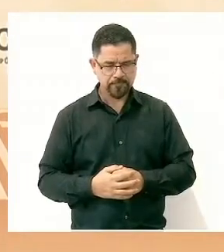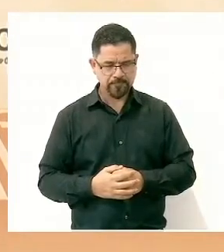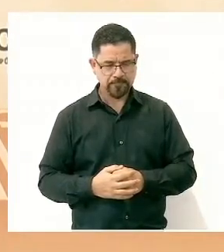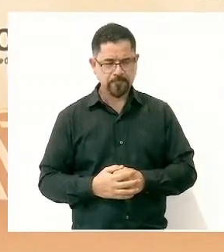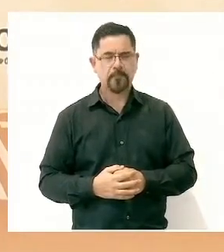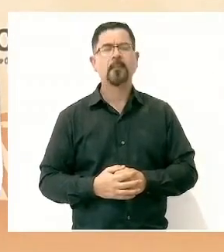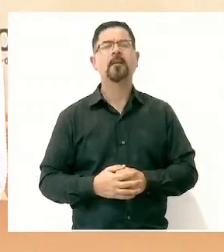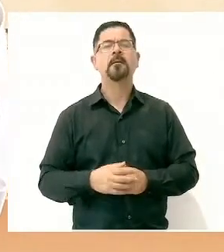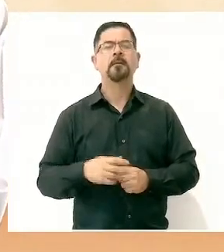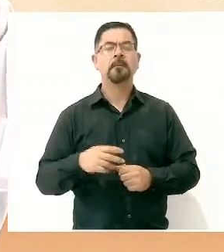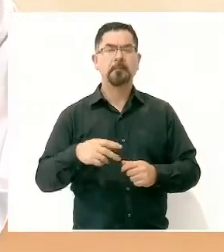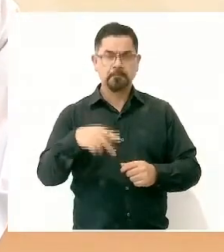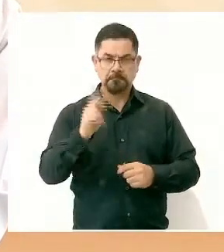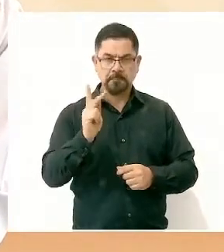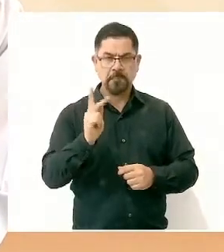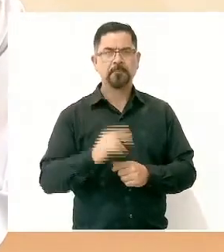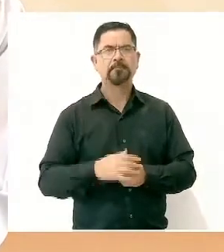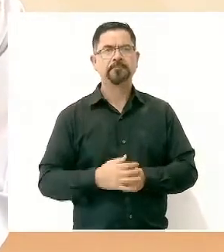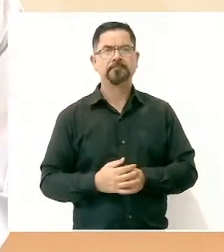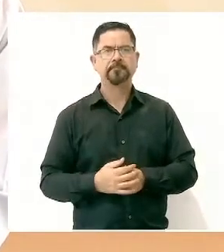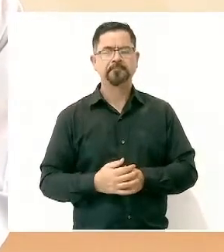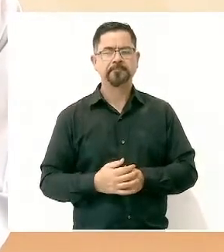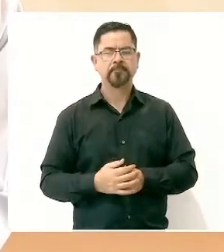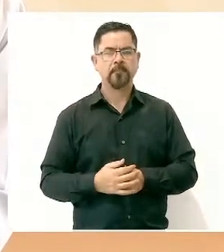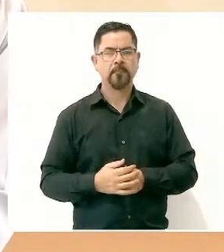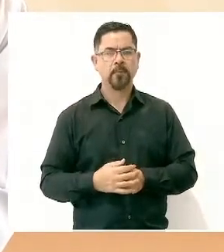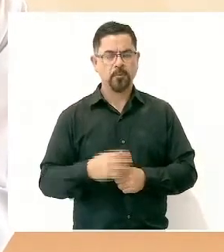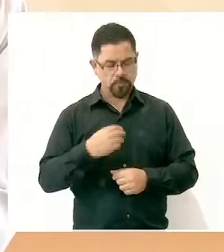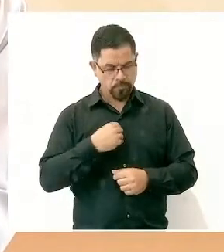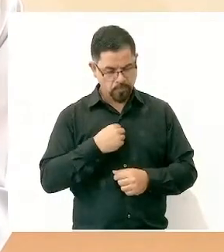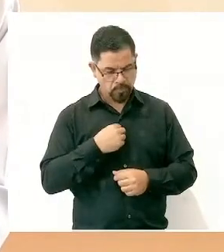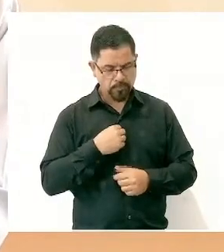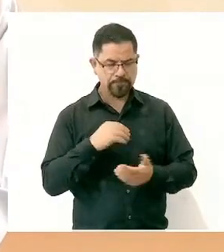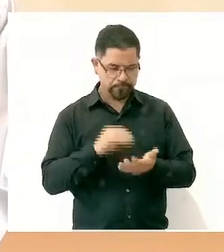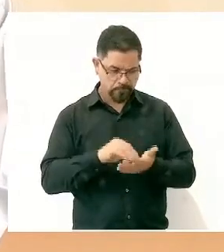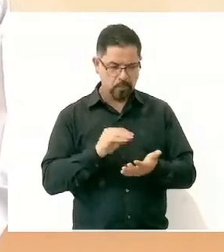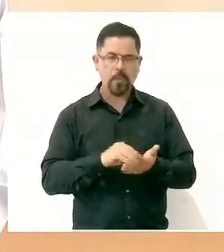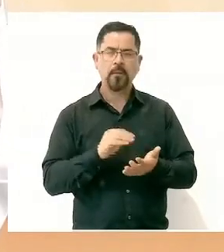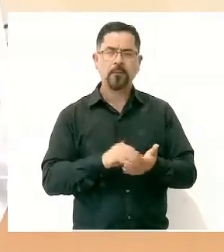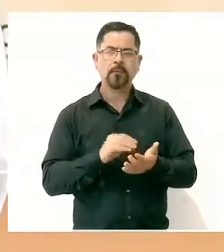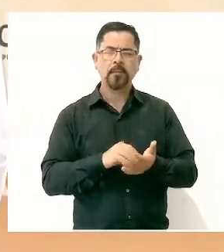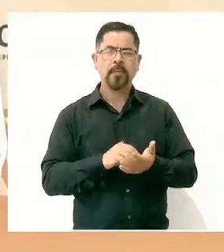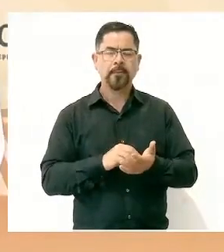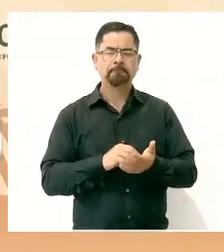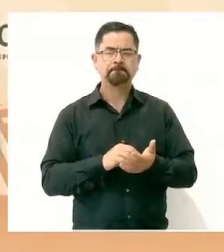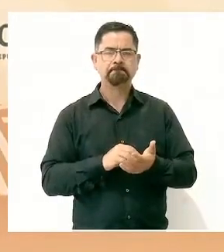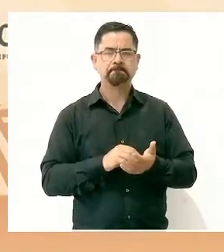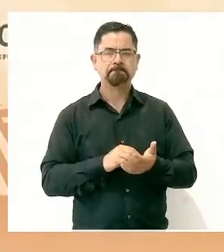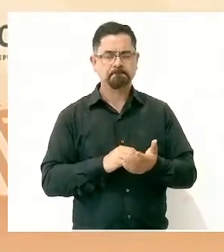De todas formas, voy a seguir visitando